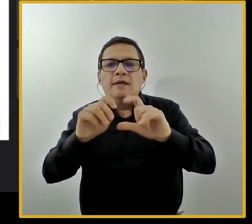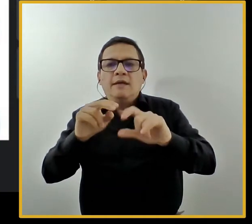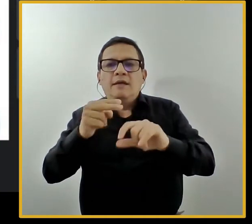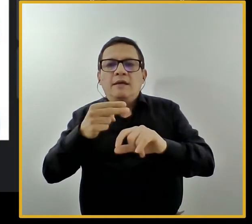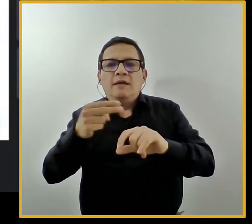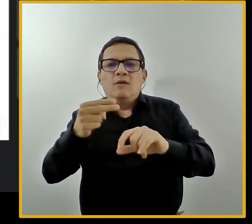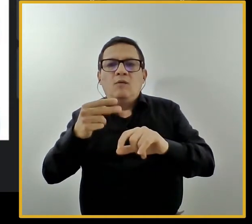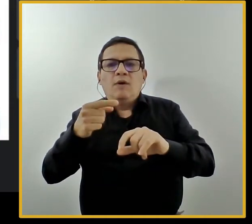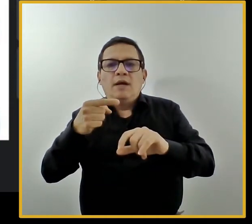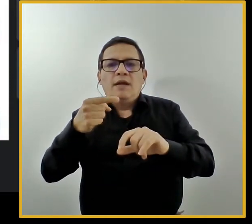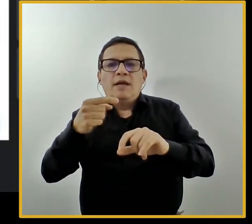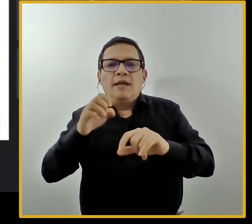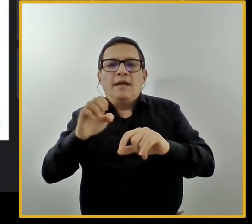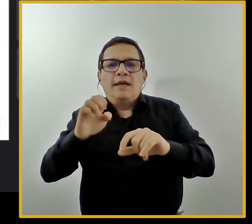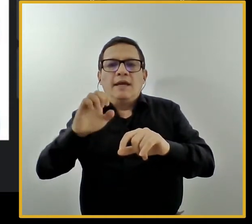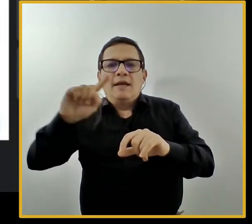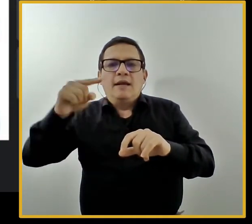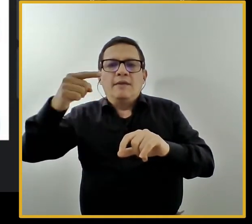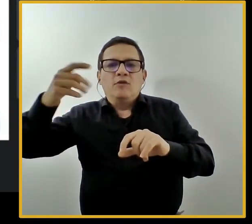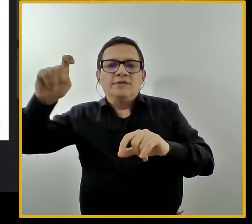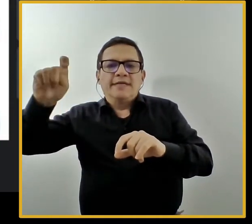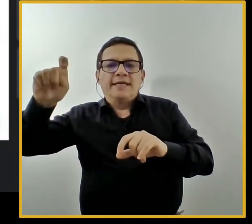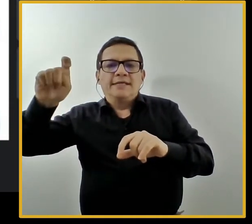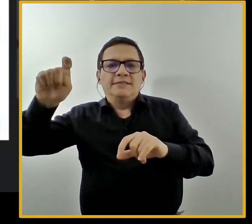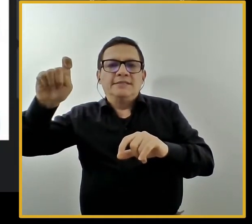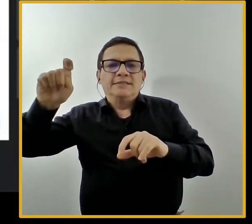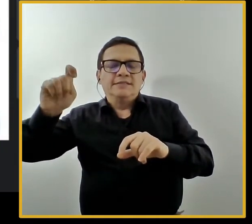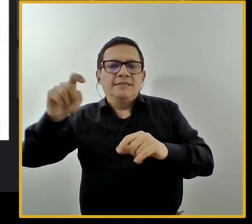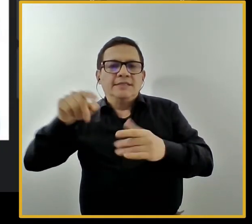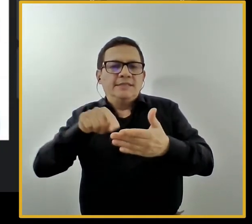2x, ¿cierto? Tenemos que,